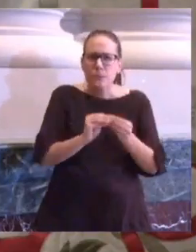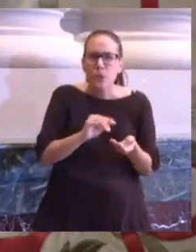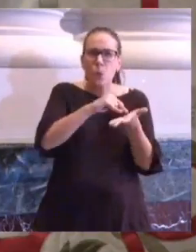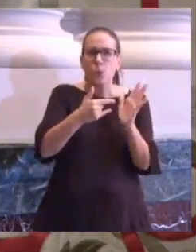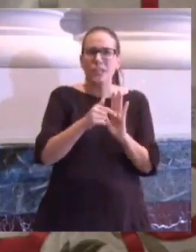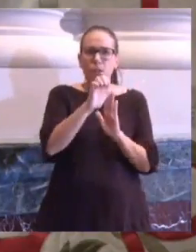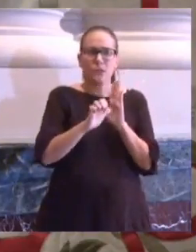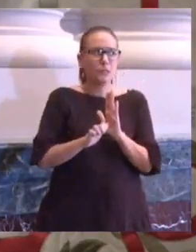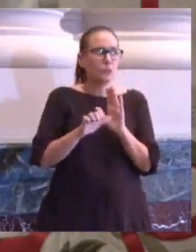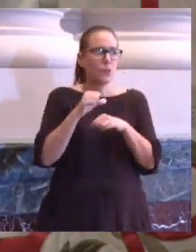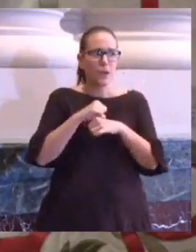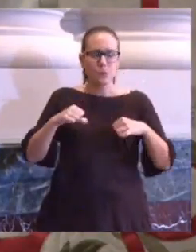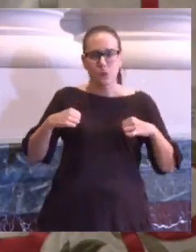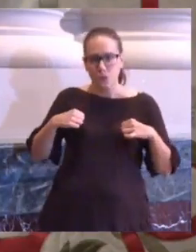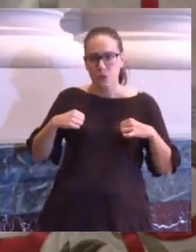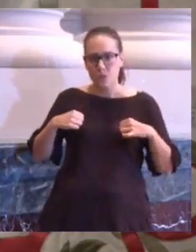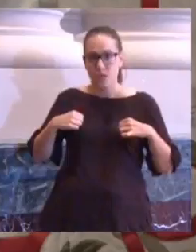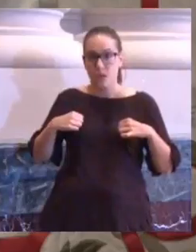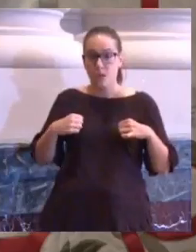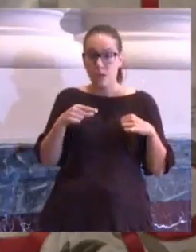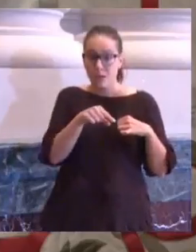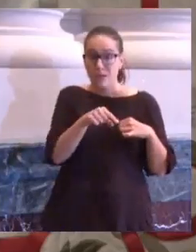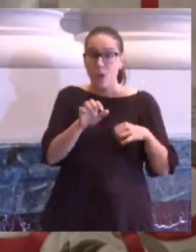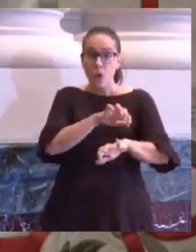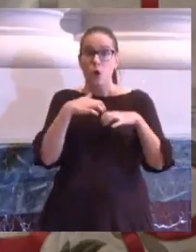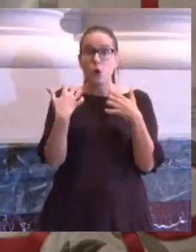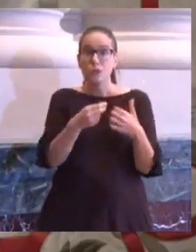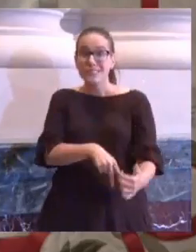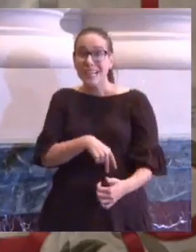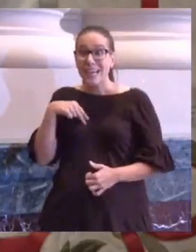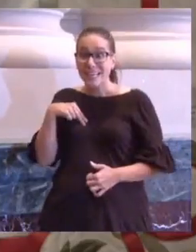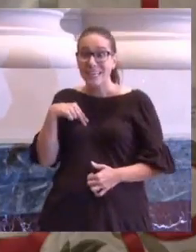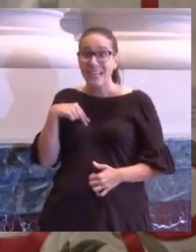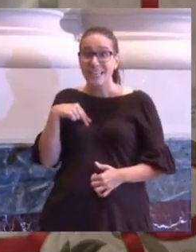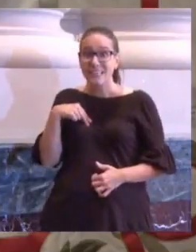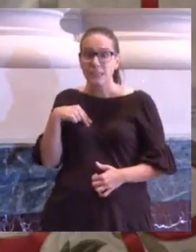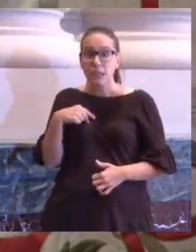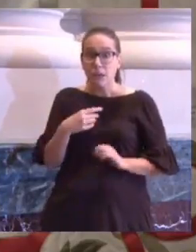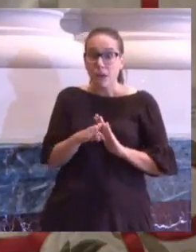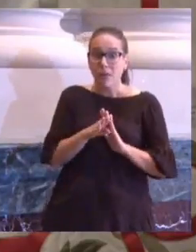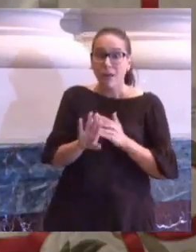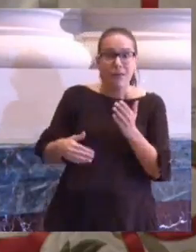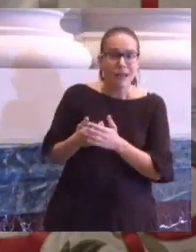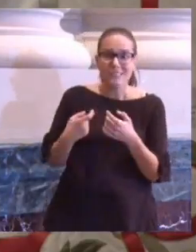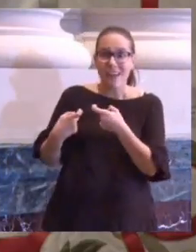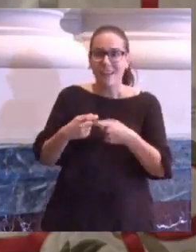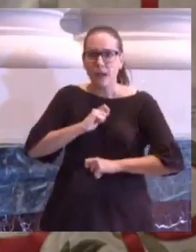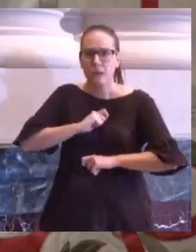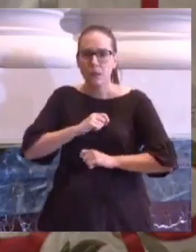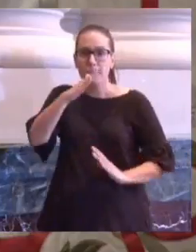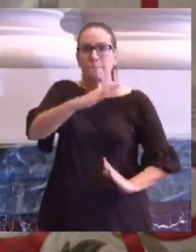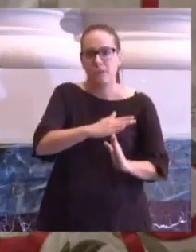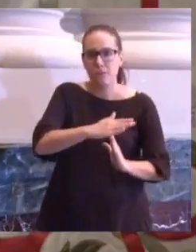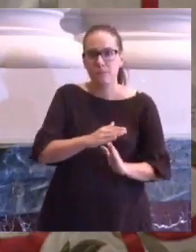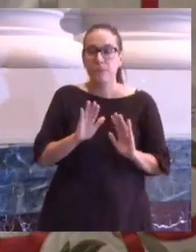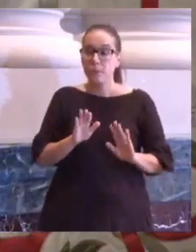la guerra civil impidió que las Cortes Generales de la época aprobaran. Pero los antecedentes más inmediatos de